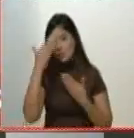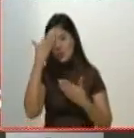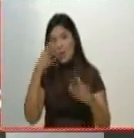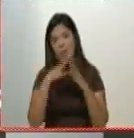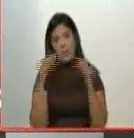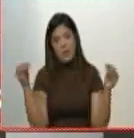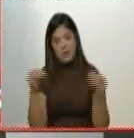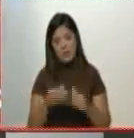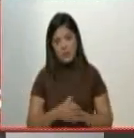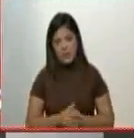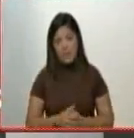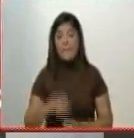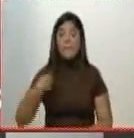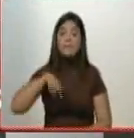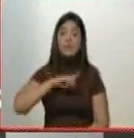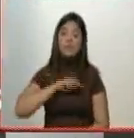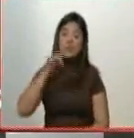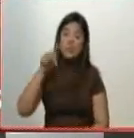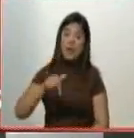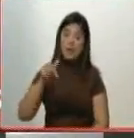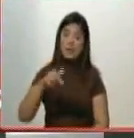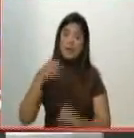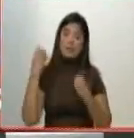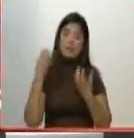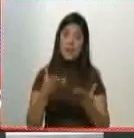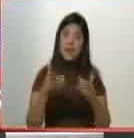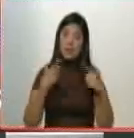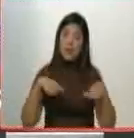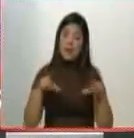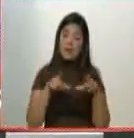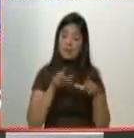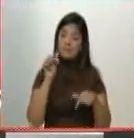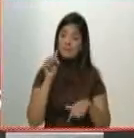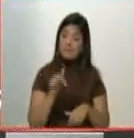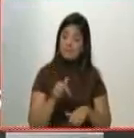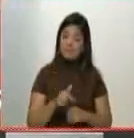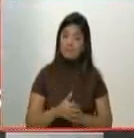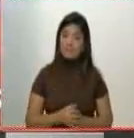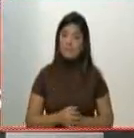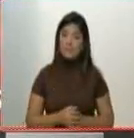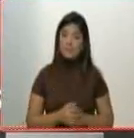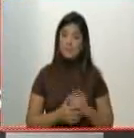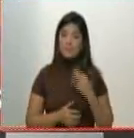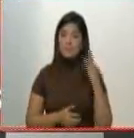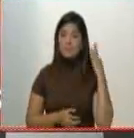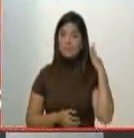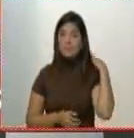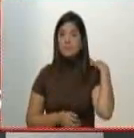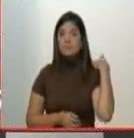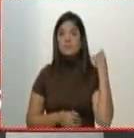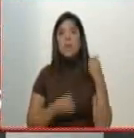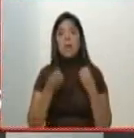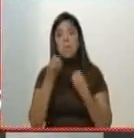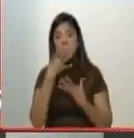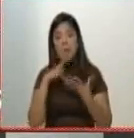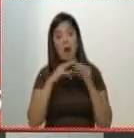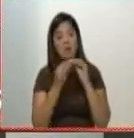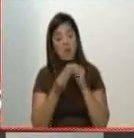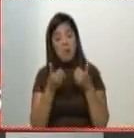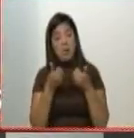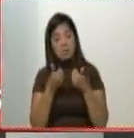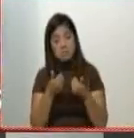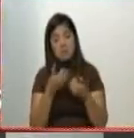todas. Estamos aquí entregando estas instalaciones muy bien adecuadas,